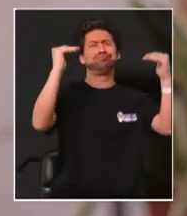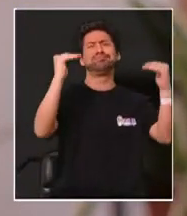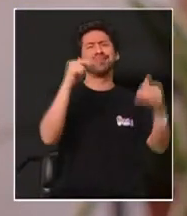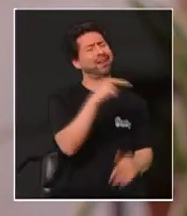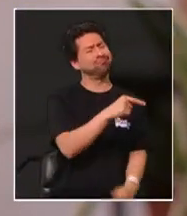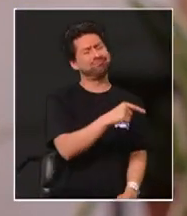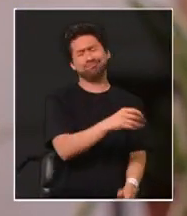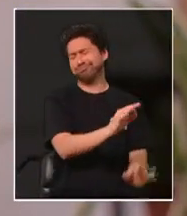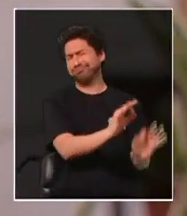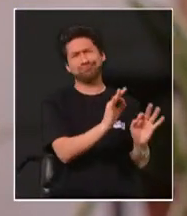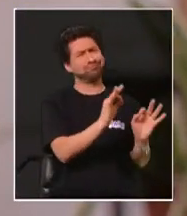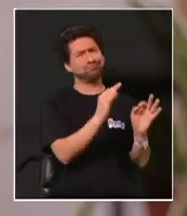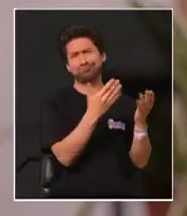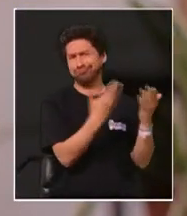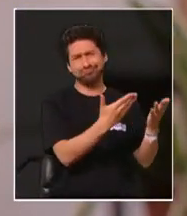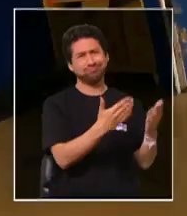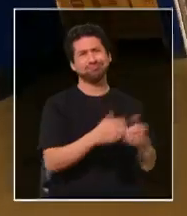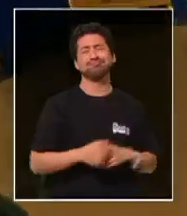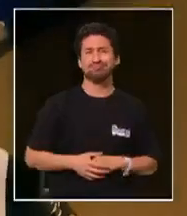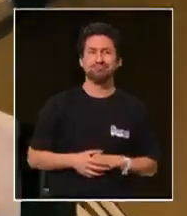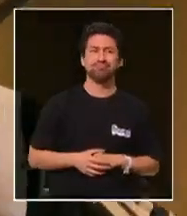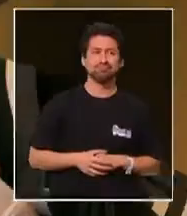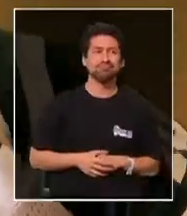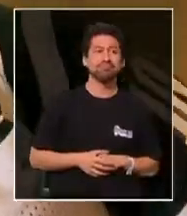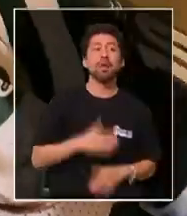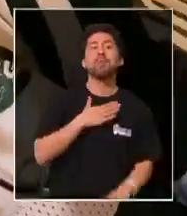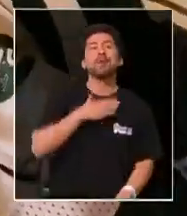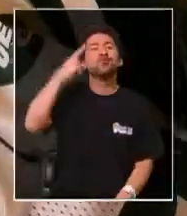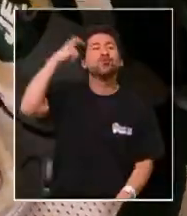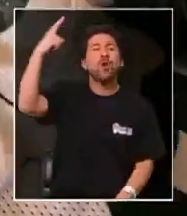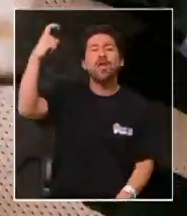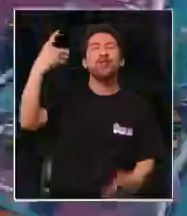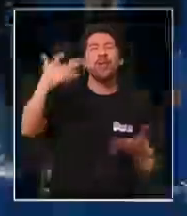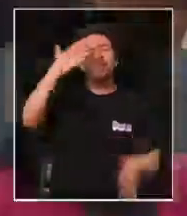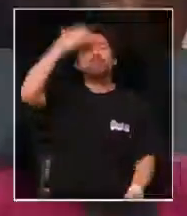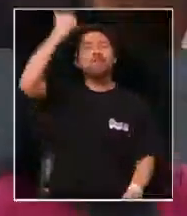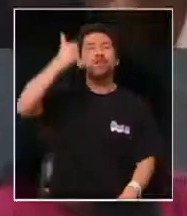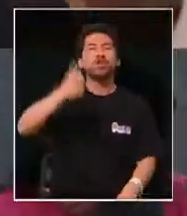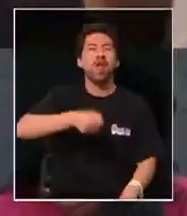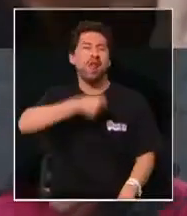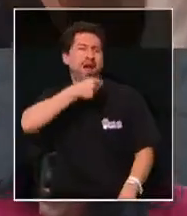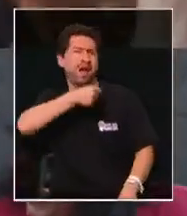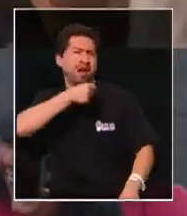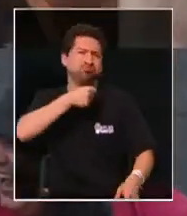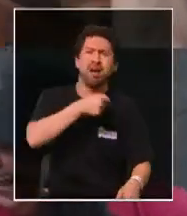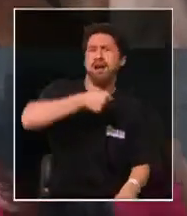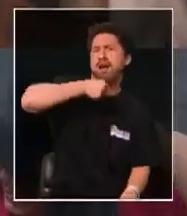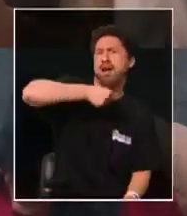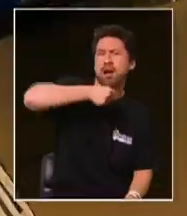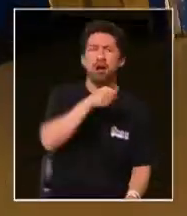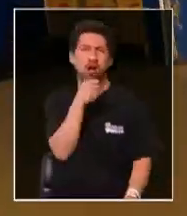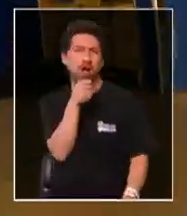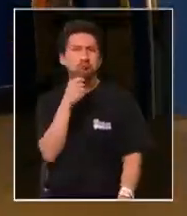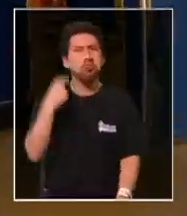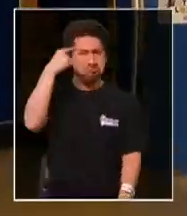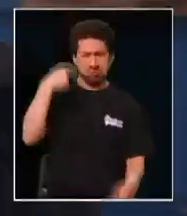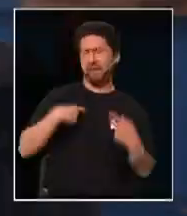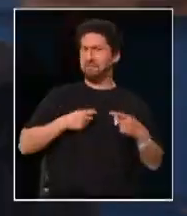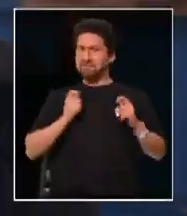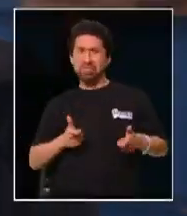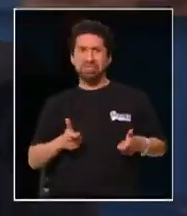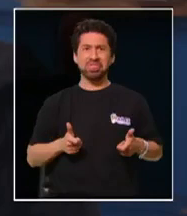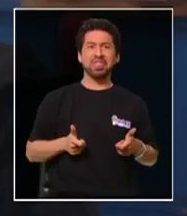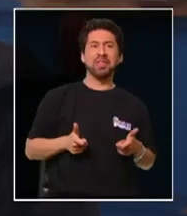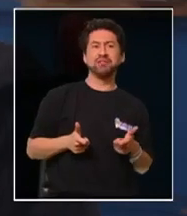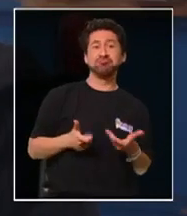merece, se lo merece. Mi sueño es cantar profesionalmente porque encuentro que tengo harto talento